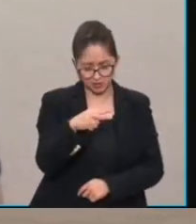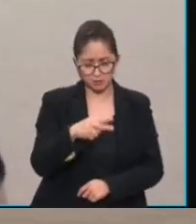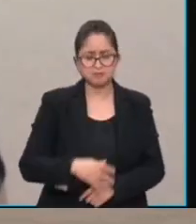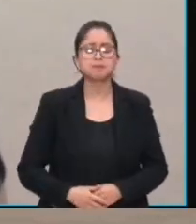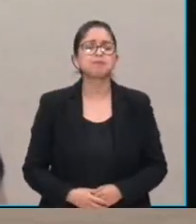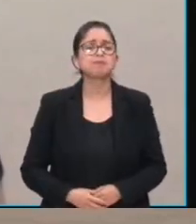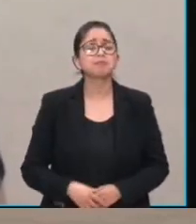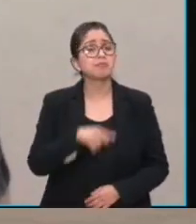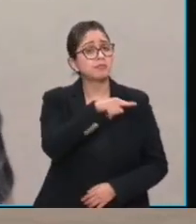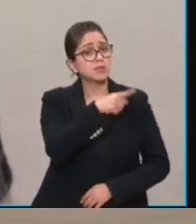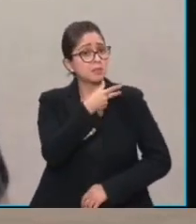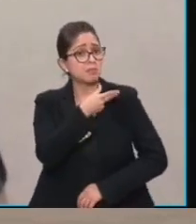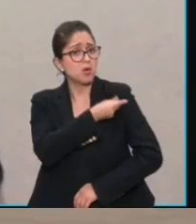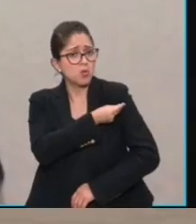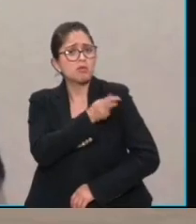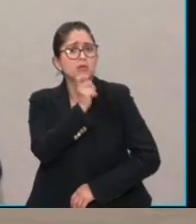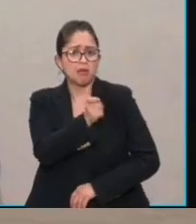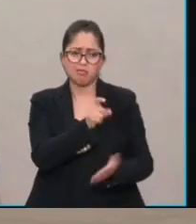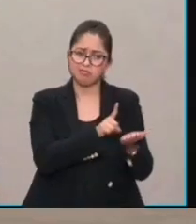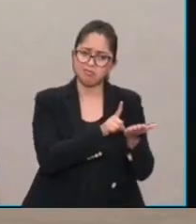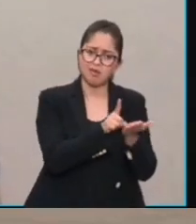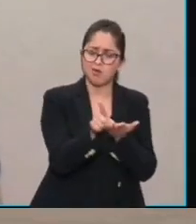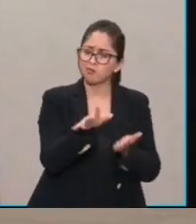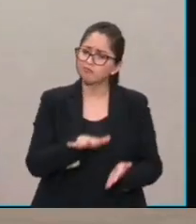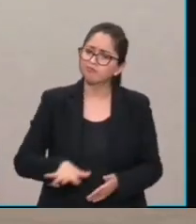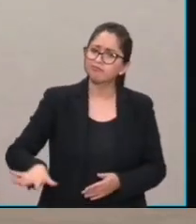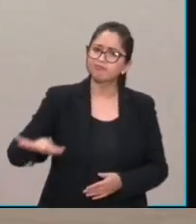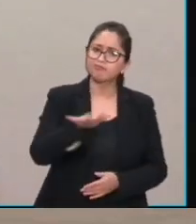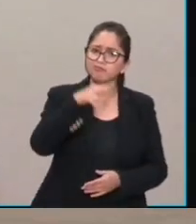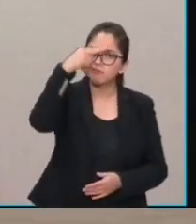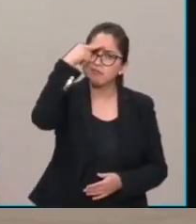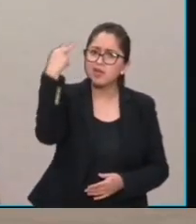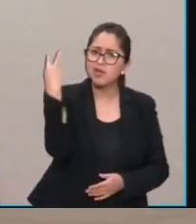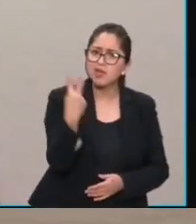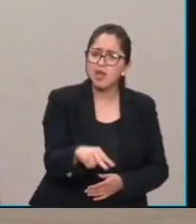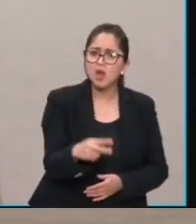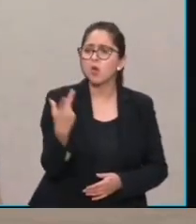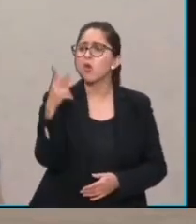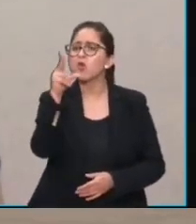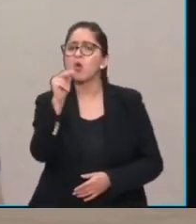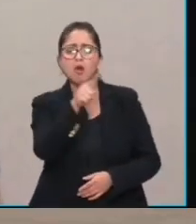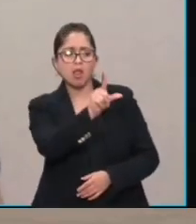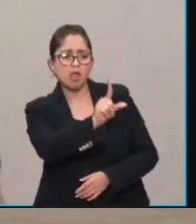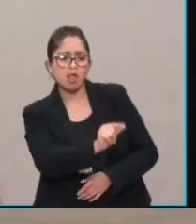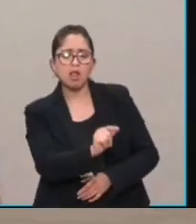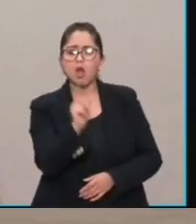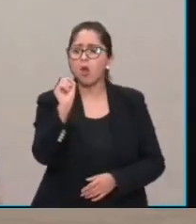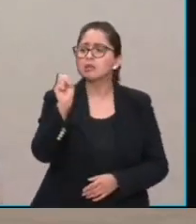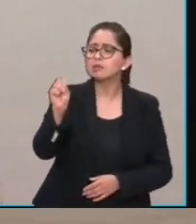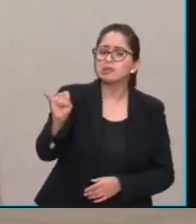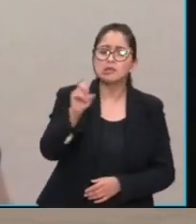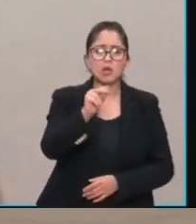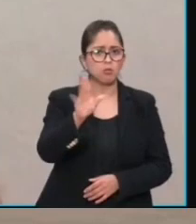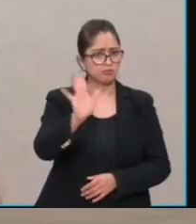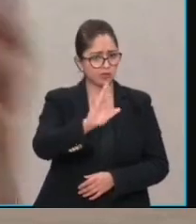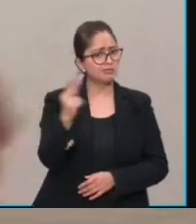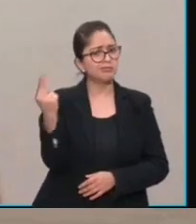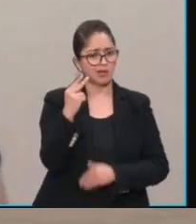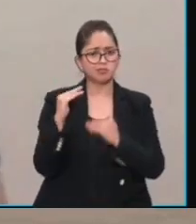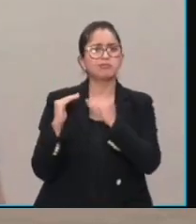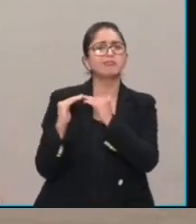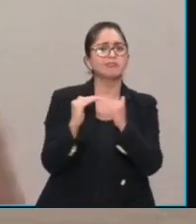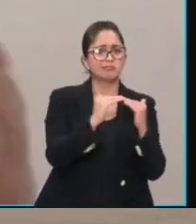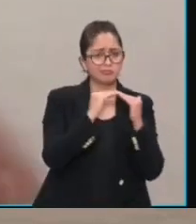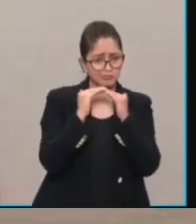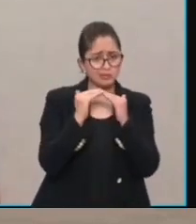vacuna debe de ser un derecho para todas las mexicanas y los mexicanos sin distinción alguna. Yo creo que en este país todos debemos